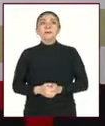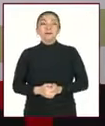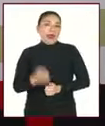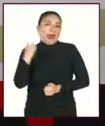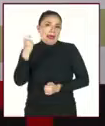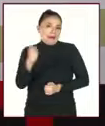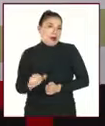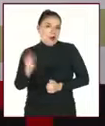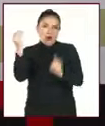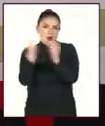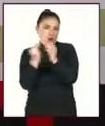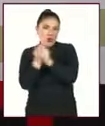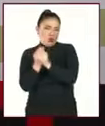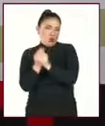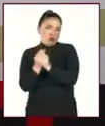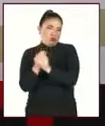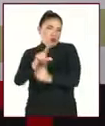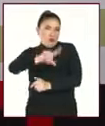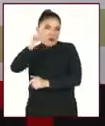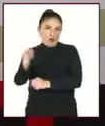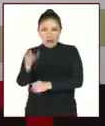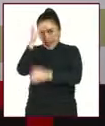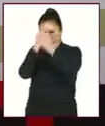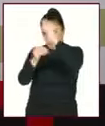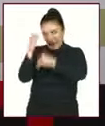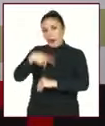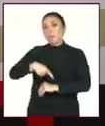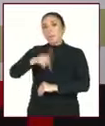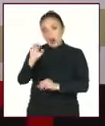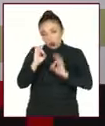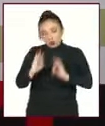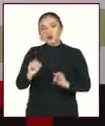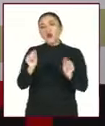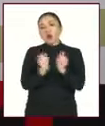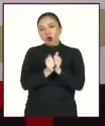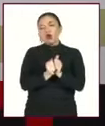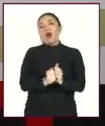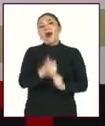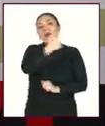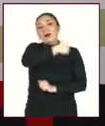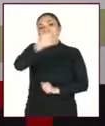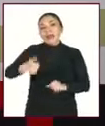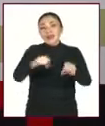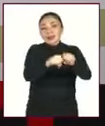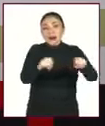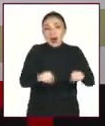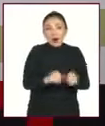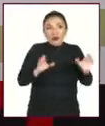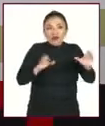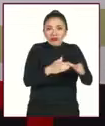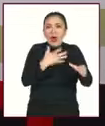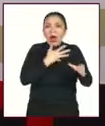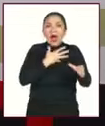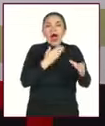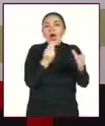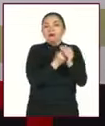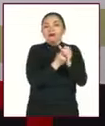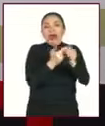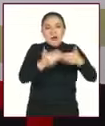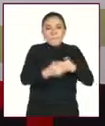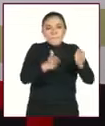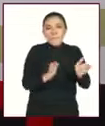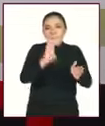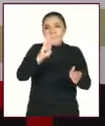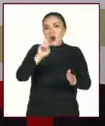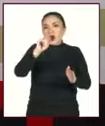tipo de capacitación, pero sí lo ideal sería tener un botiquín en cada aula o en algún lugar donde podamos